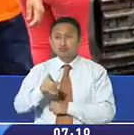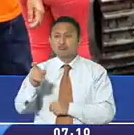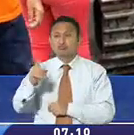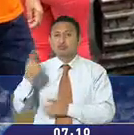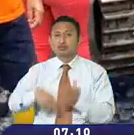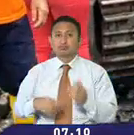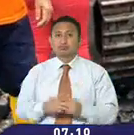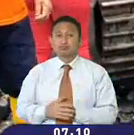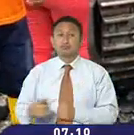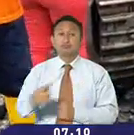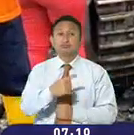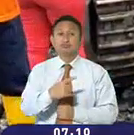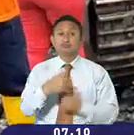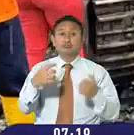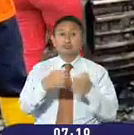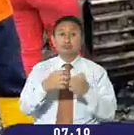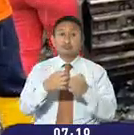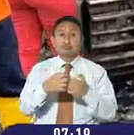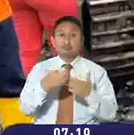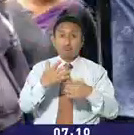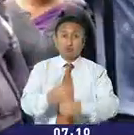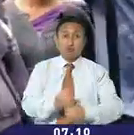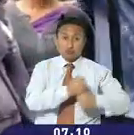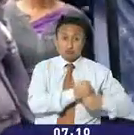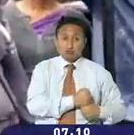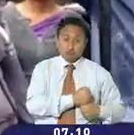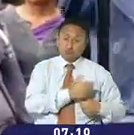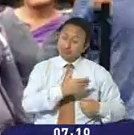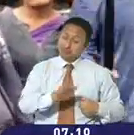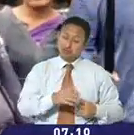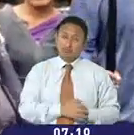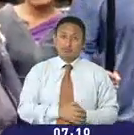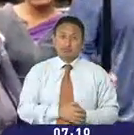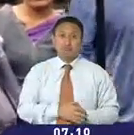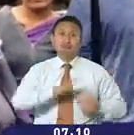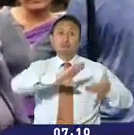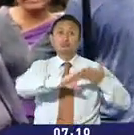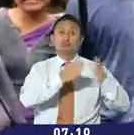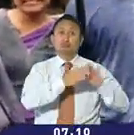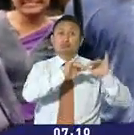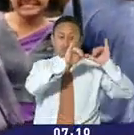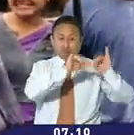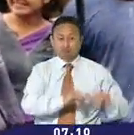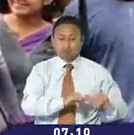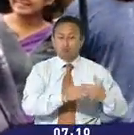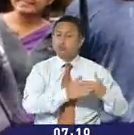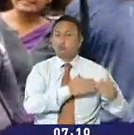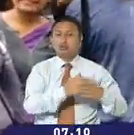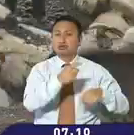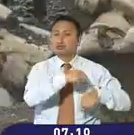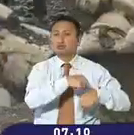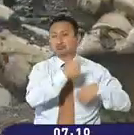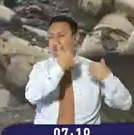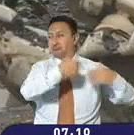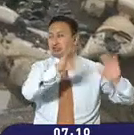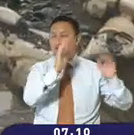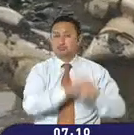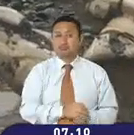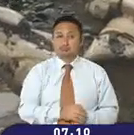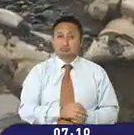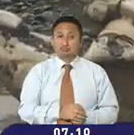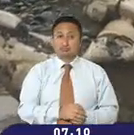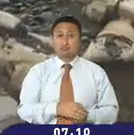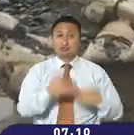de las retroexcavadoras es indefinida. Allí dicen los comuneros que permanecerán el tiempo que sea. Las liberarán solo cuando haya